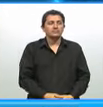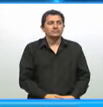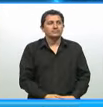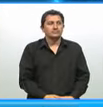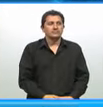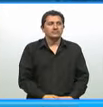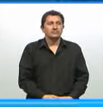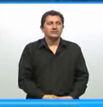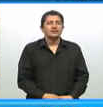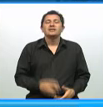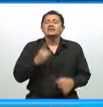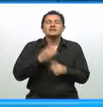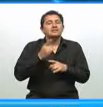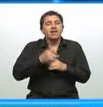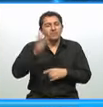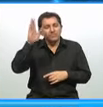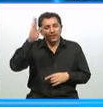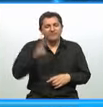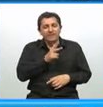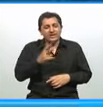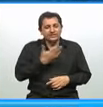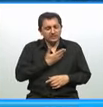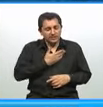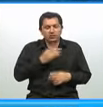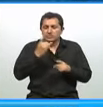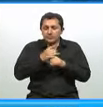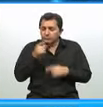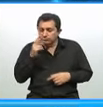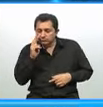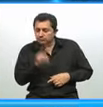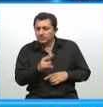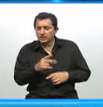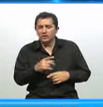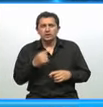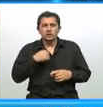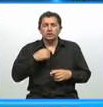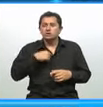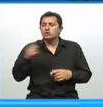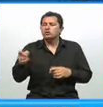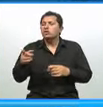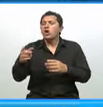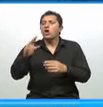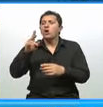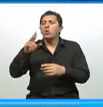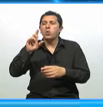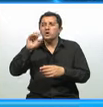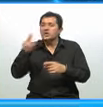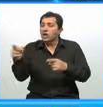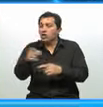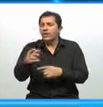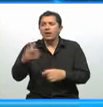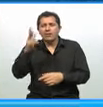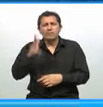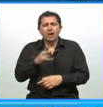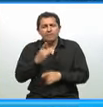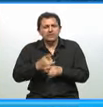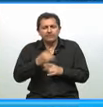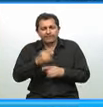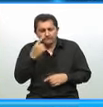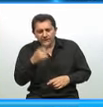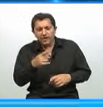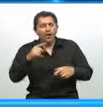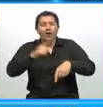Sí, siempre, siempre está pendiente, Francisco. Yo a veces hablo o me escribo con el vocero de él y la verdad que las anécdotas son bárbaras. Obviamente por la